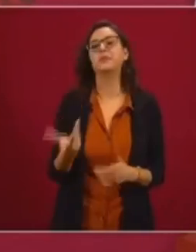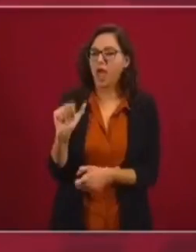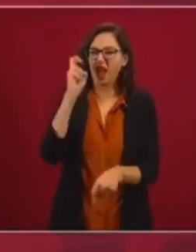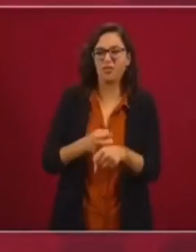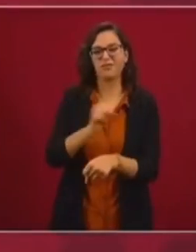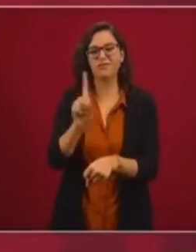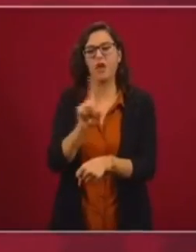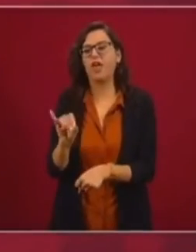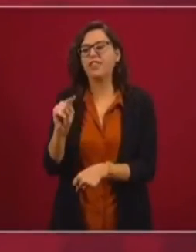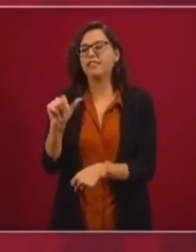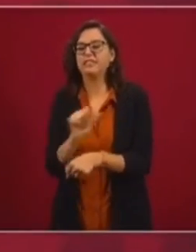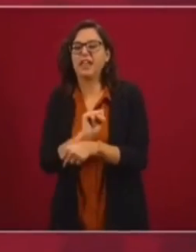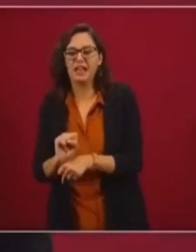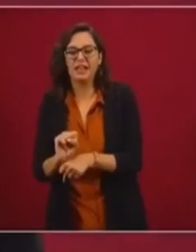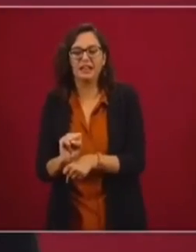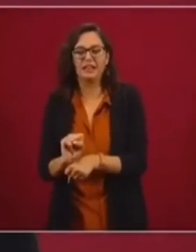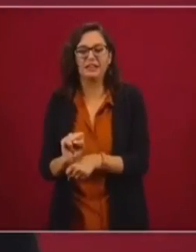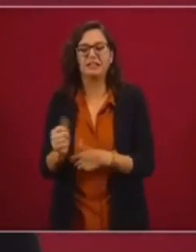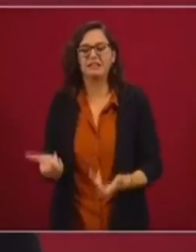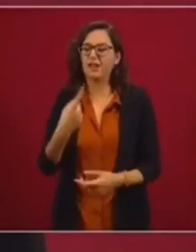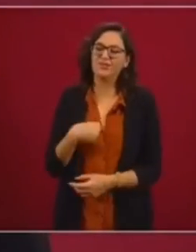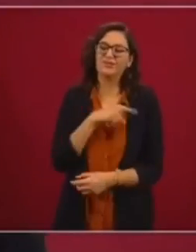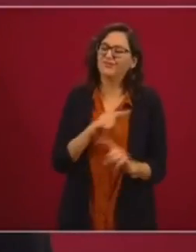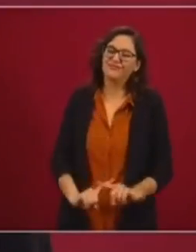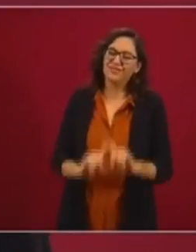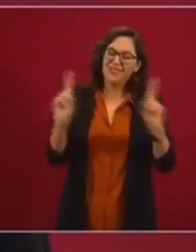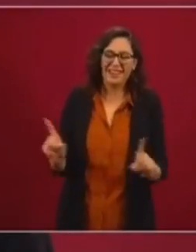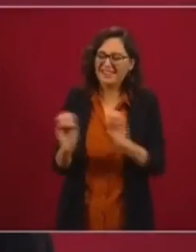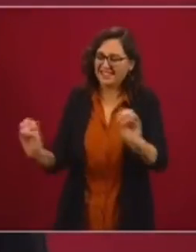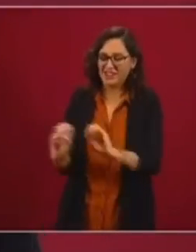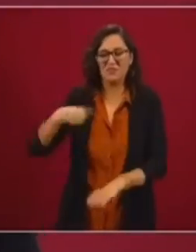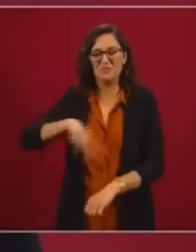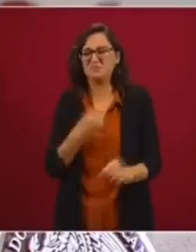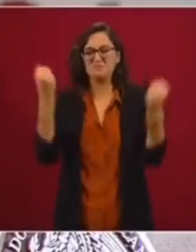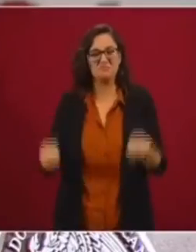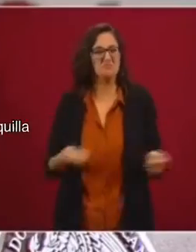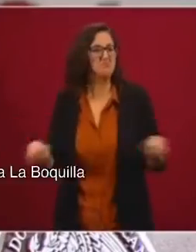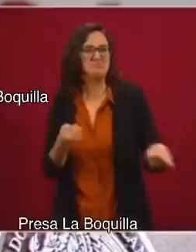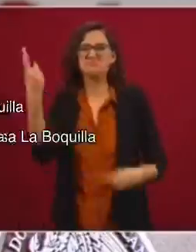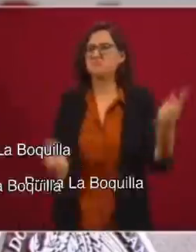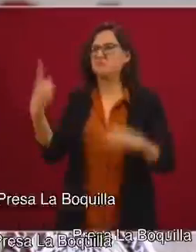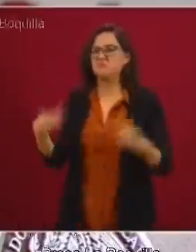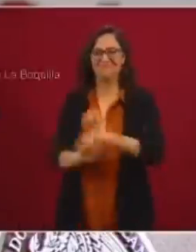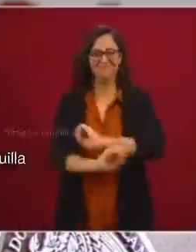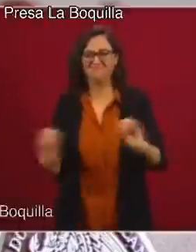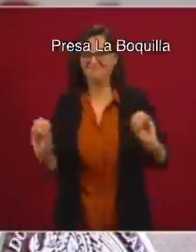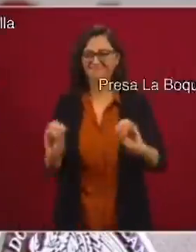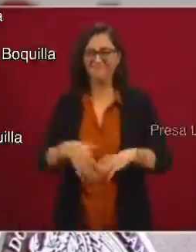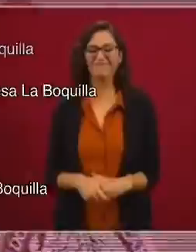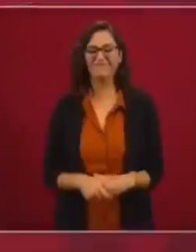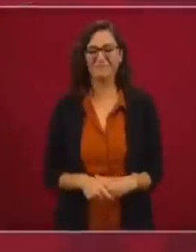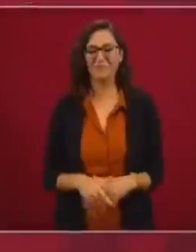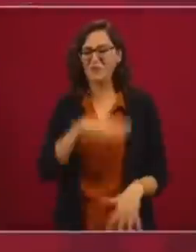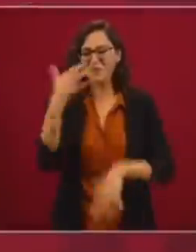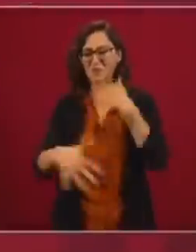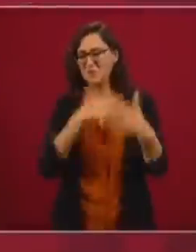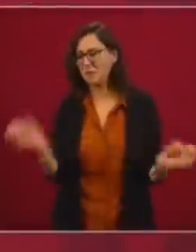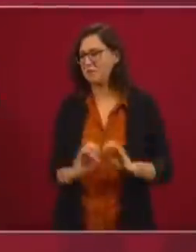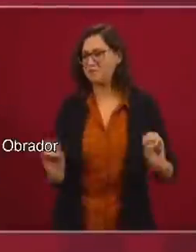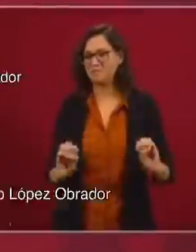blanda. Entonces, eso no tiene que ver con nosotros. Cero autoritarismo, cero